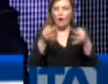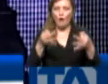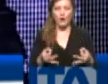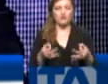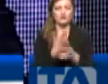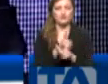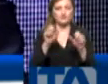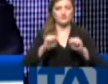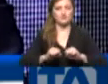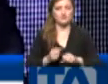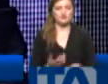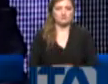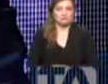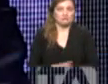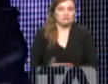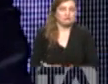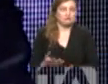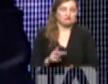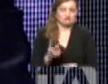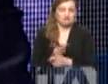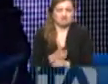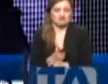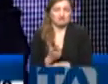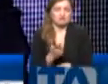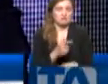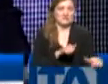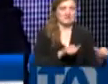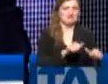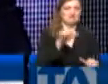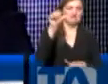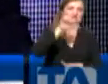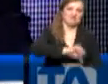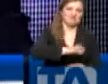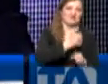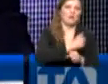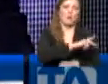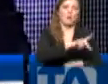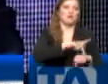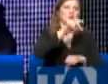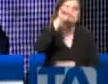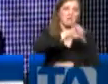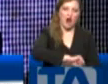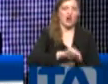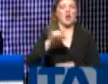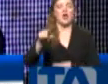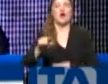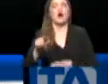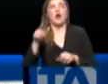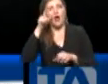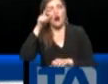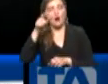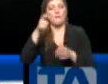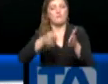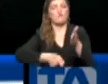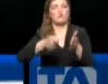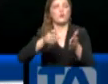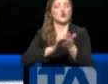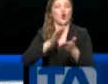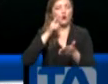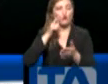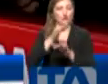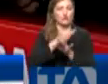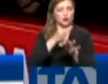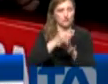podrían salir en libertad. Pero no lo salen, ¿por qué? Por deficiencia administrativa en el sistema penitenciario y en la función judicial. Los panelistas